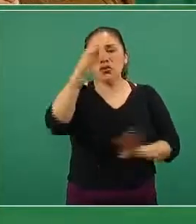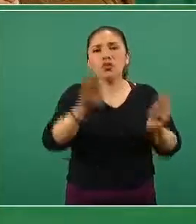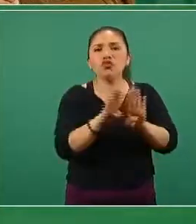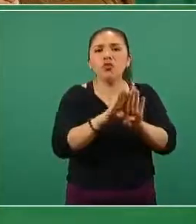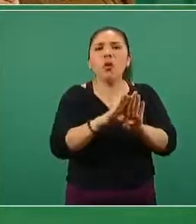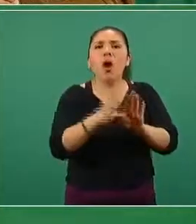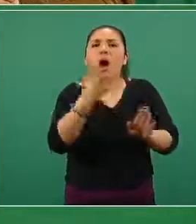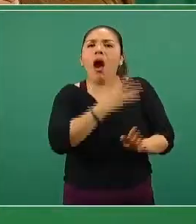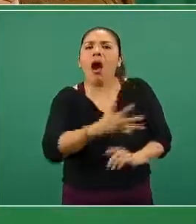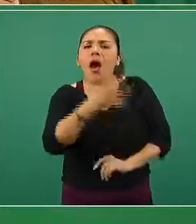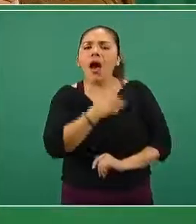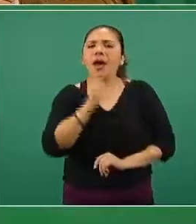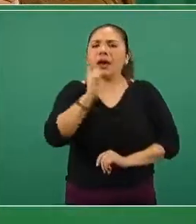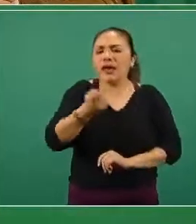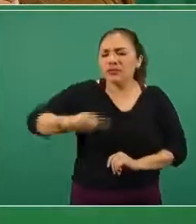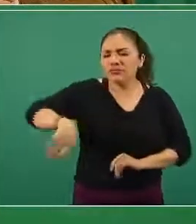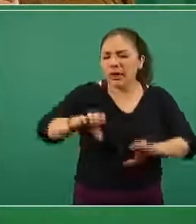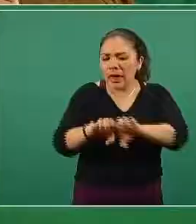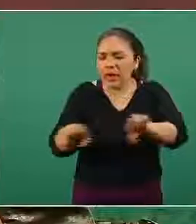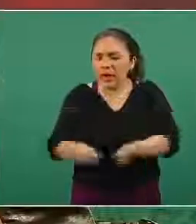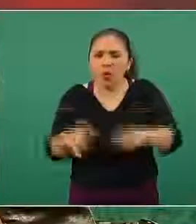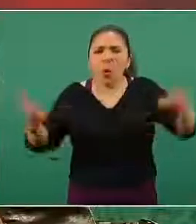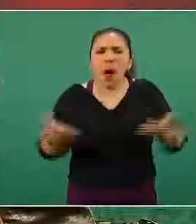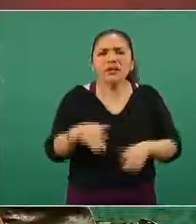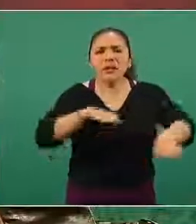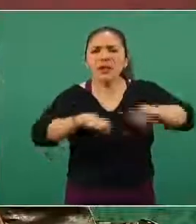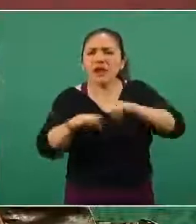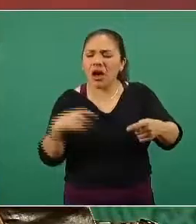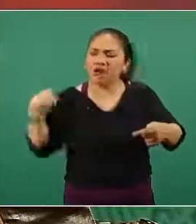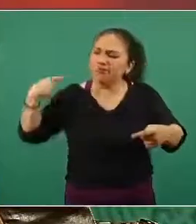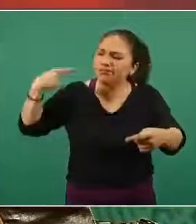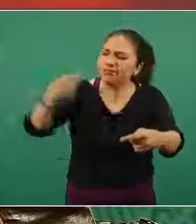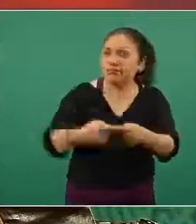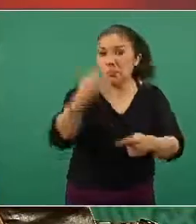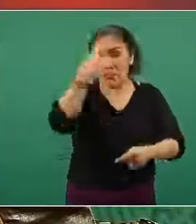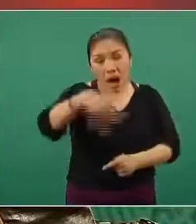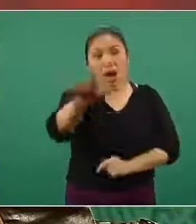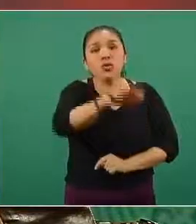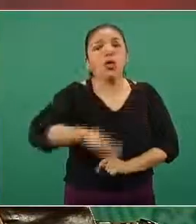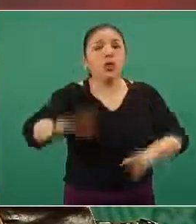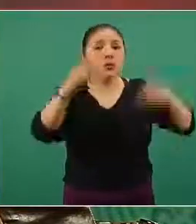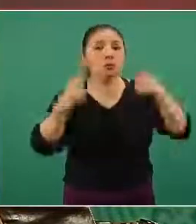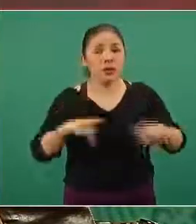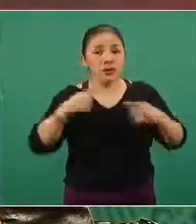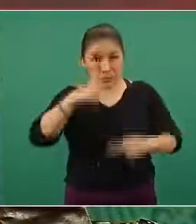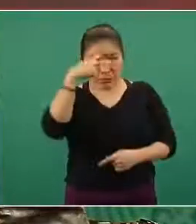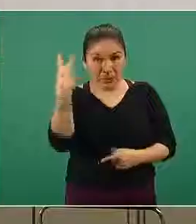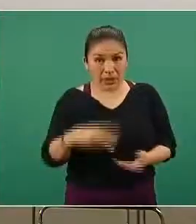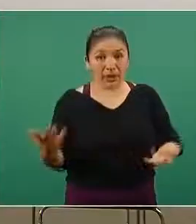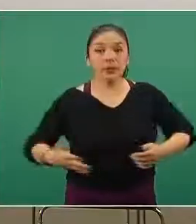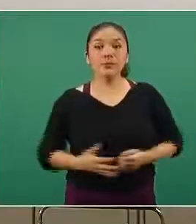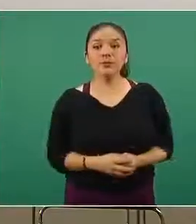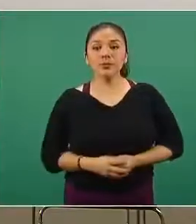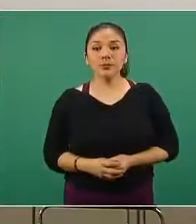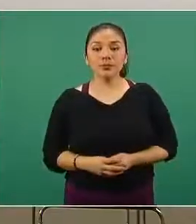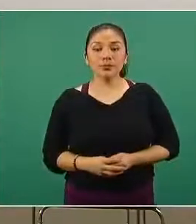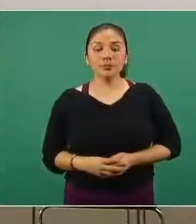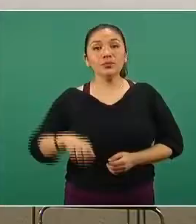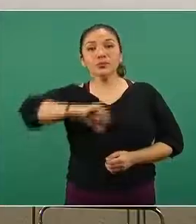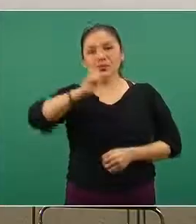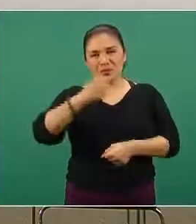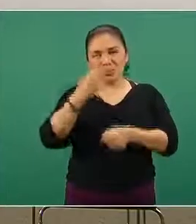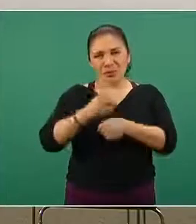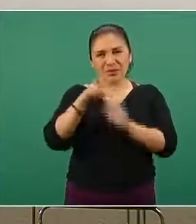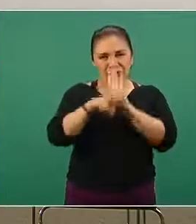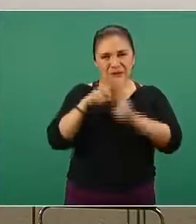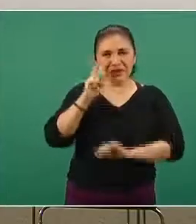de todo lo que estamos trabajando y de lo que se ha trabajado para el pueblo mexicano. Si vemos el tercer video,